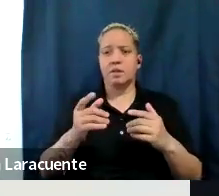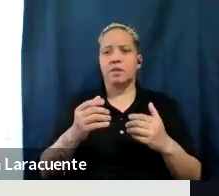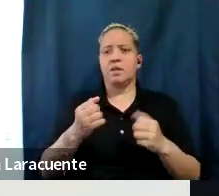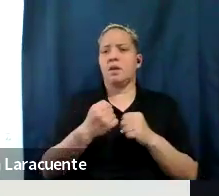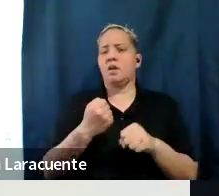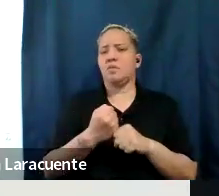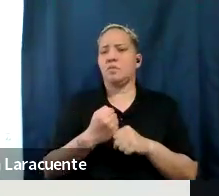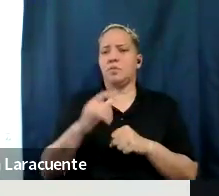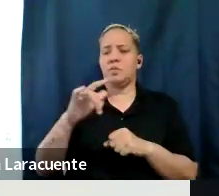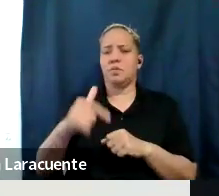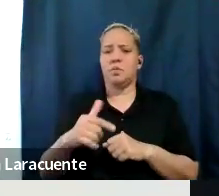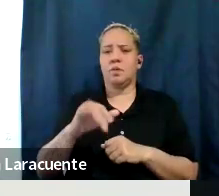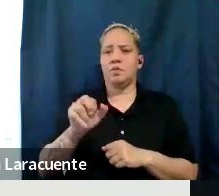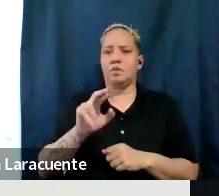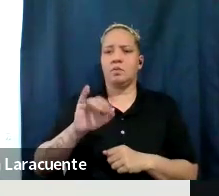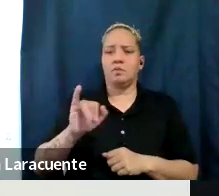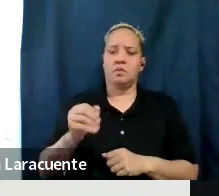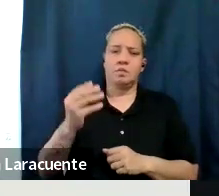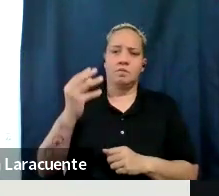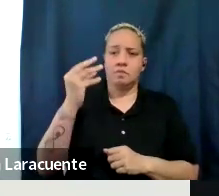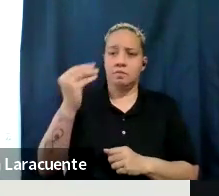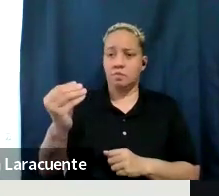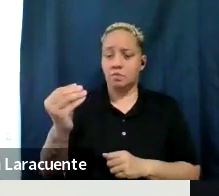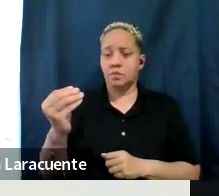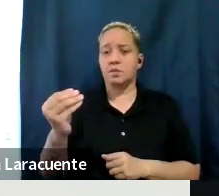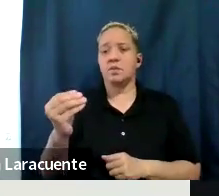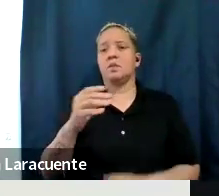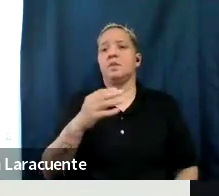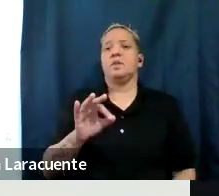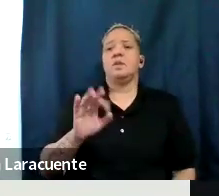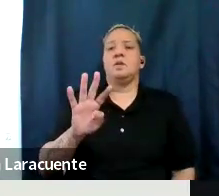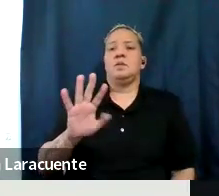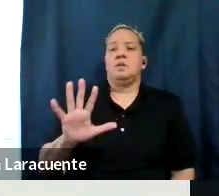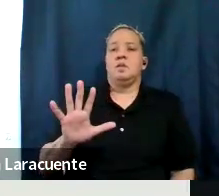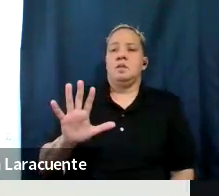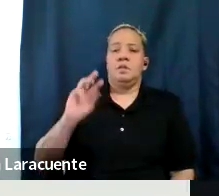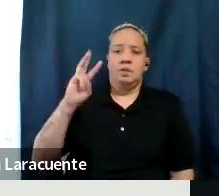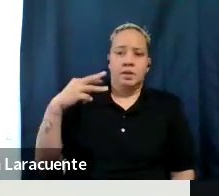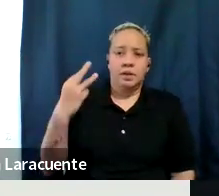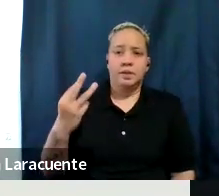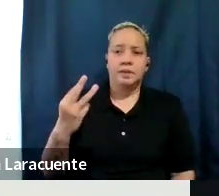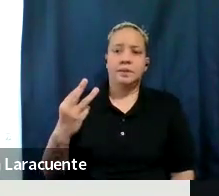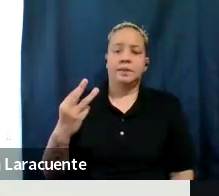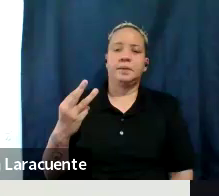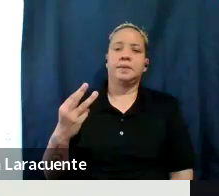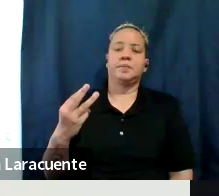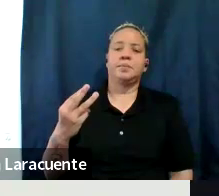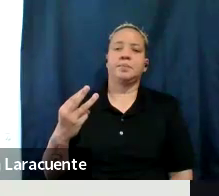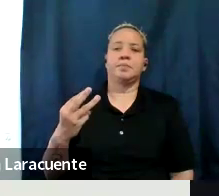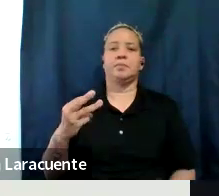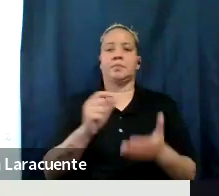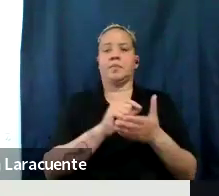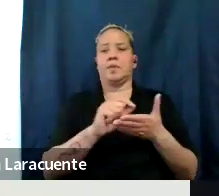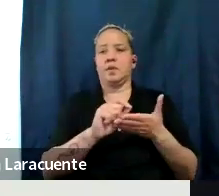ya estando Juan Ramón Jiménez en el exilio, en 1945 en Washington, escribirá una nota en